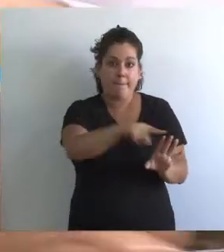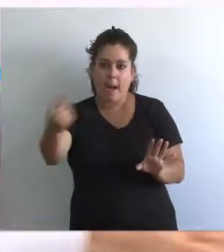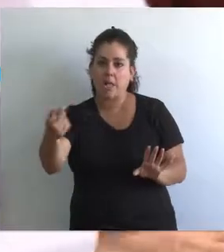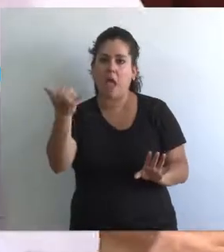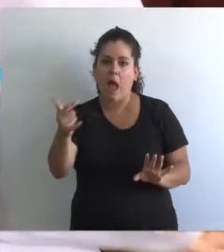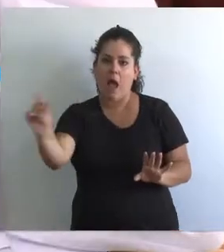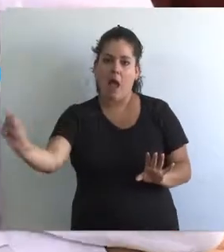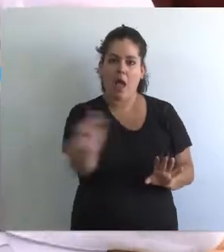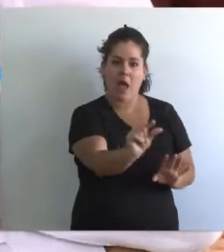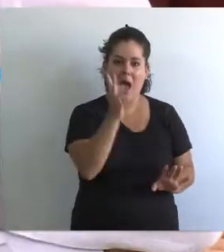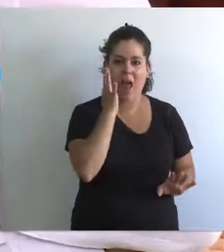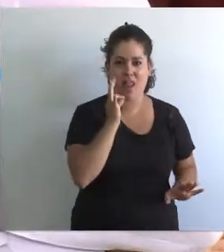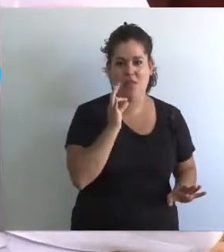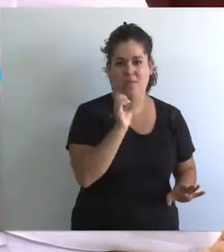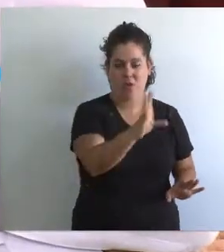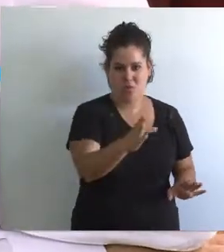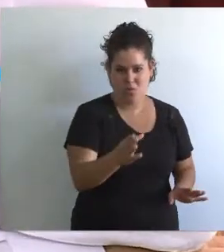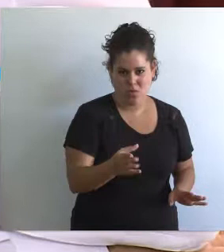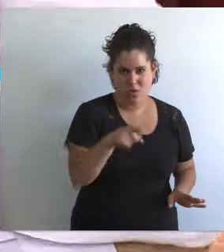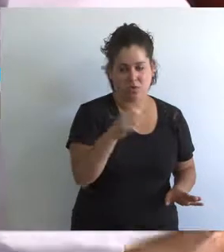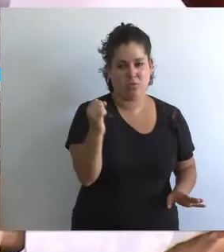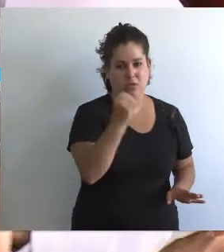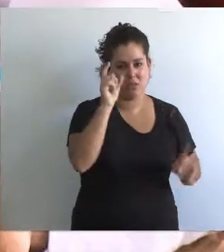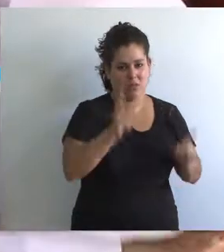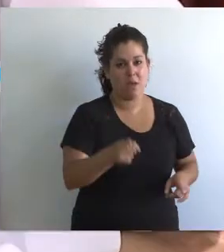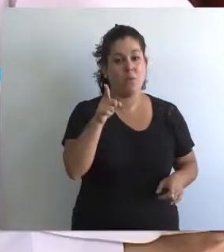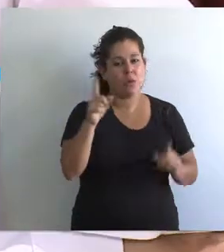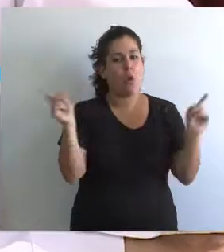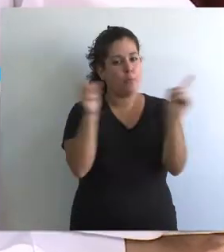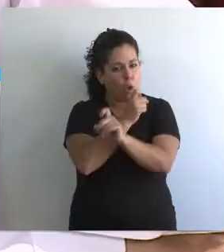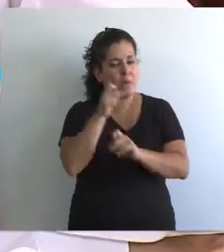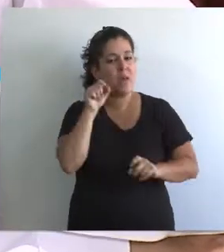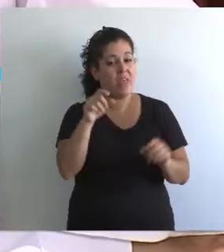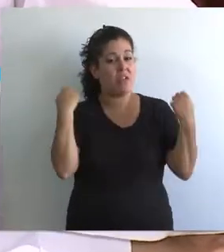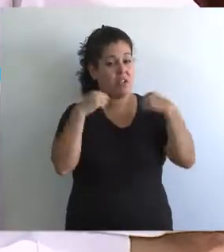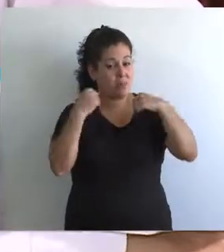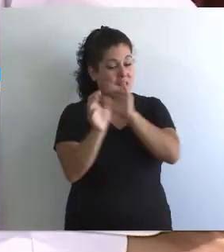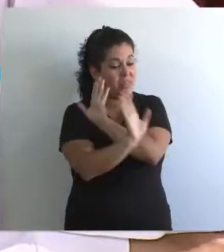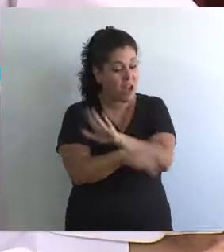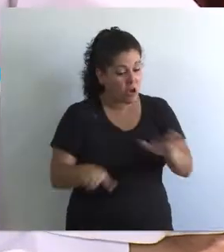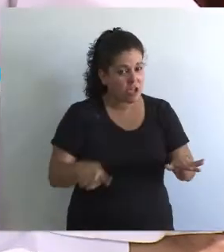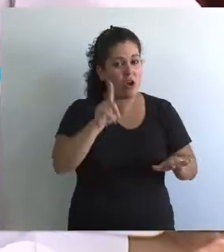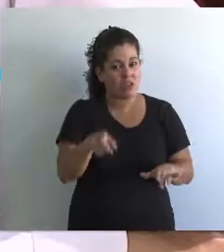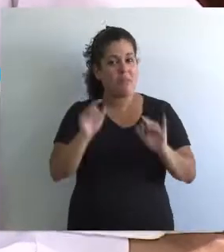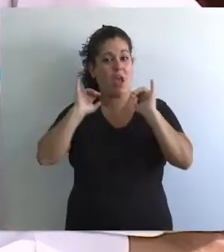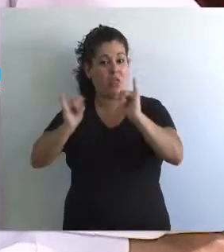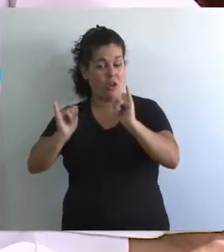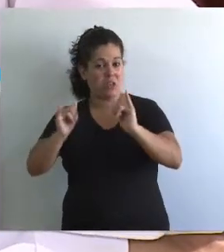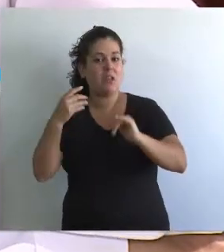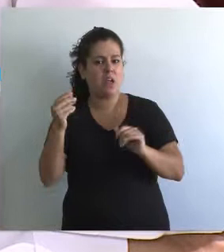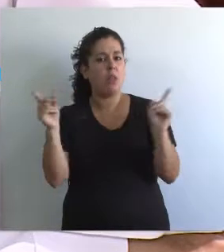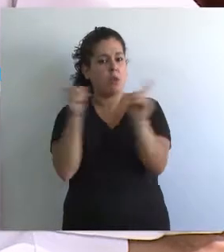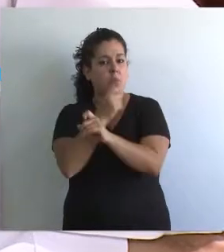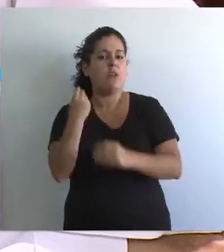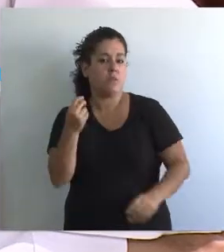parte de esa operación. Pero hay un tema importante también que quiero destacar. Uno de los problemas del deporte en los niños o en los adolescentes es el